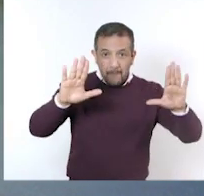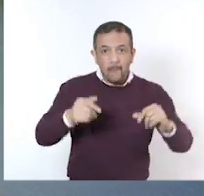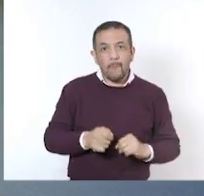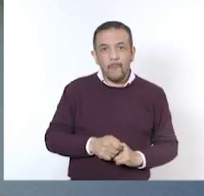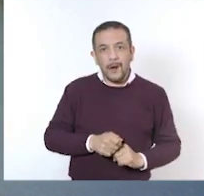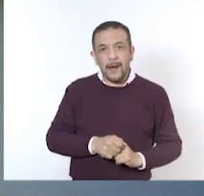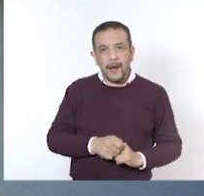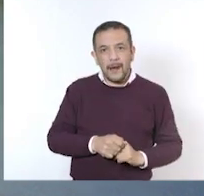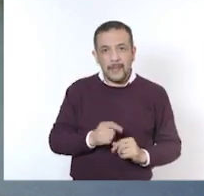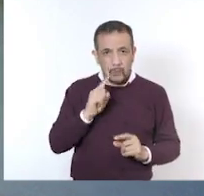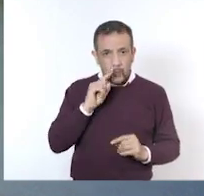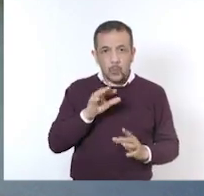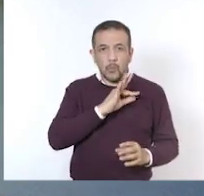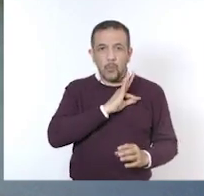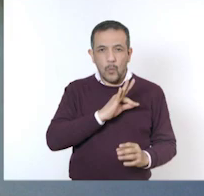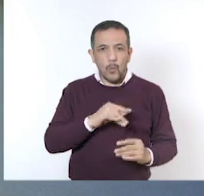pared.